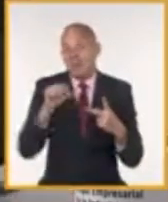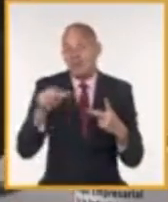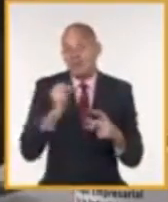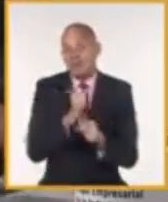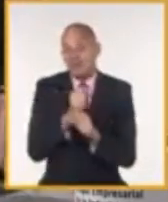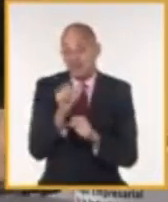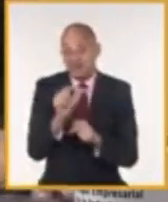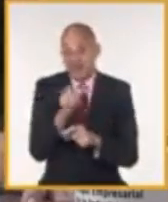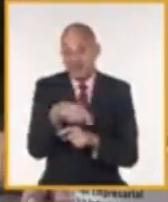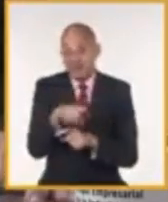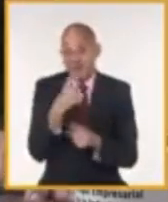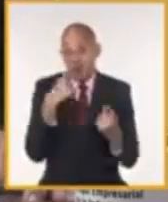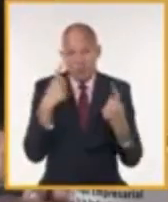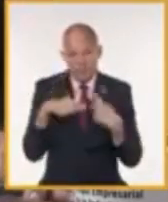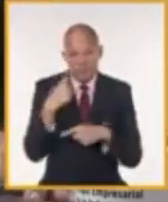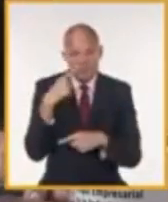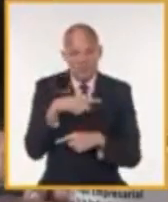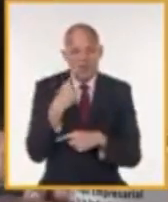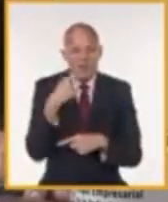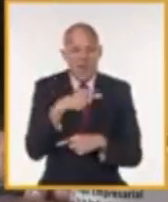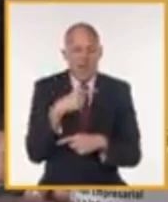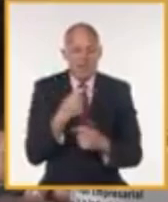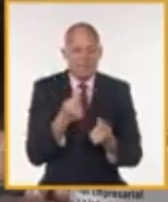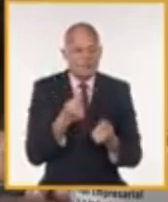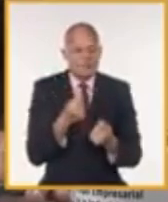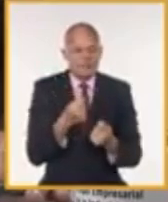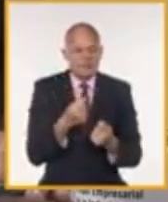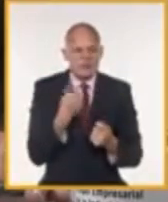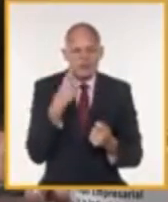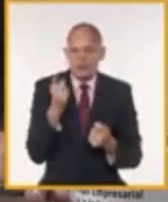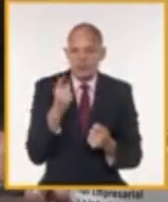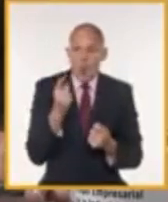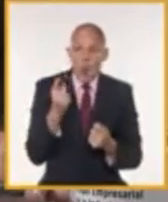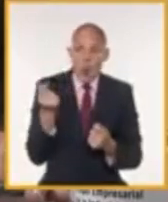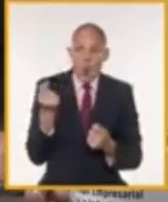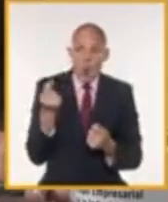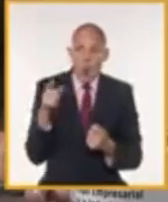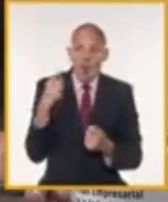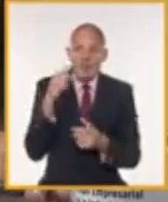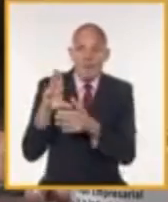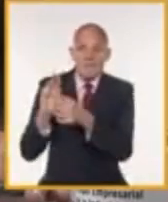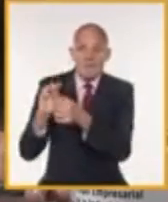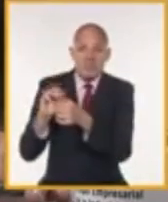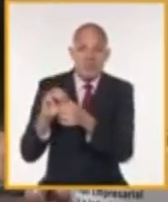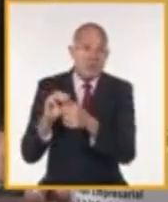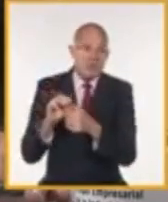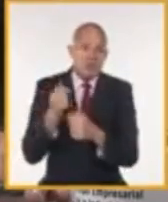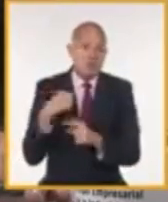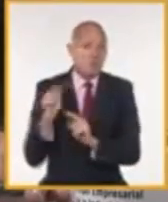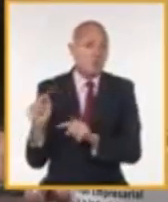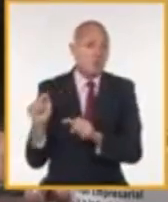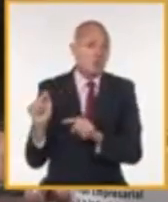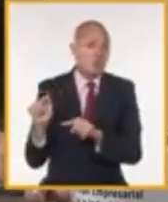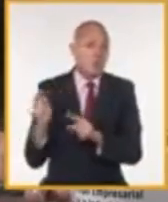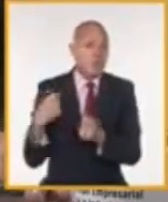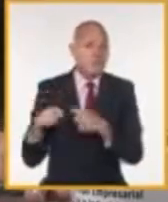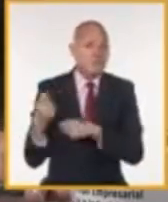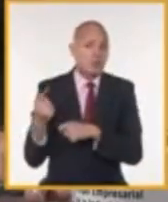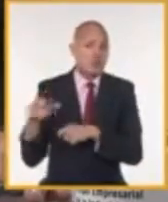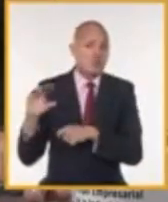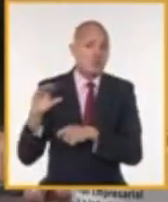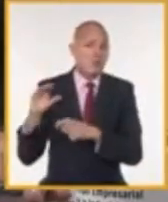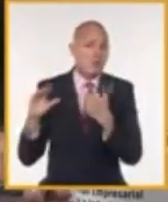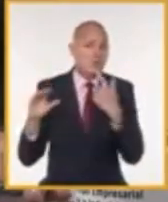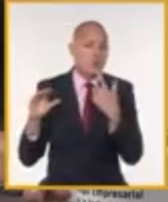ha originado hacia otros sectores de la economía, bien sea por el surgimiento de nuevos actores económicos, las formas de gestiones no estatal, u